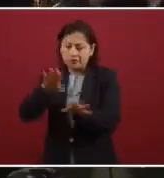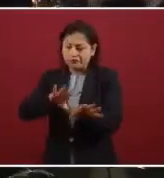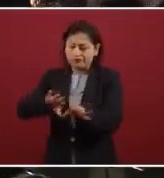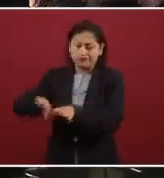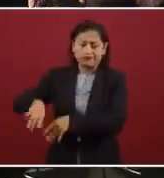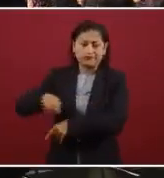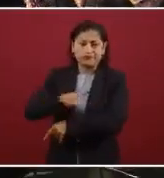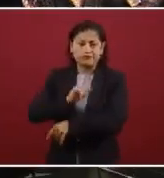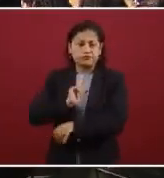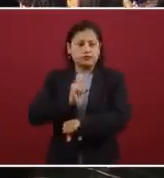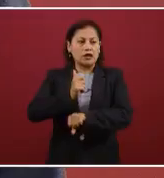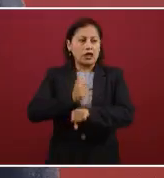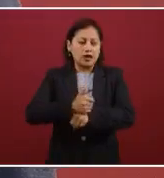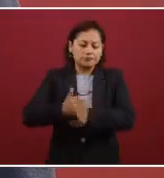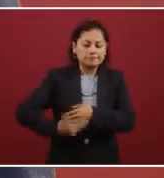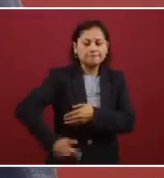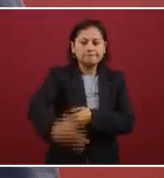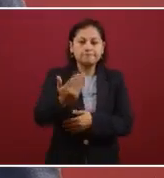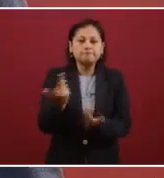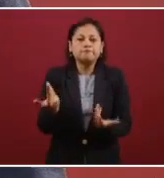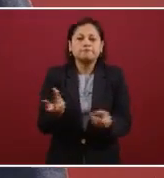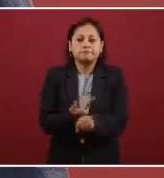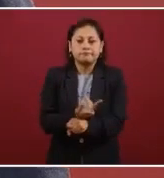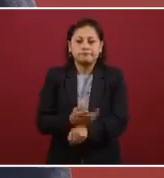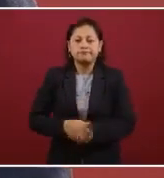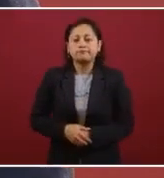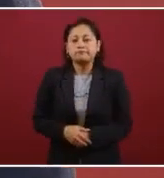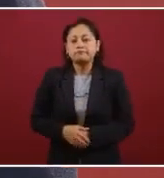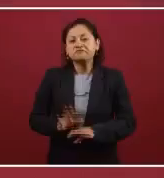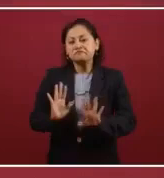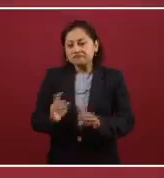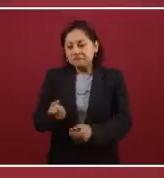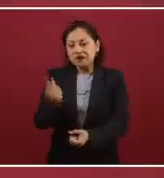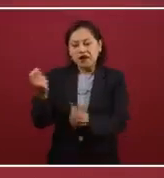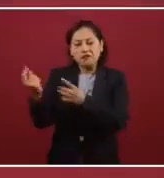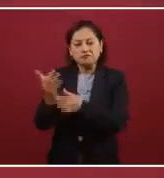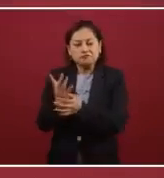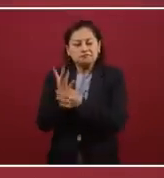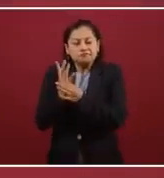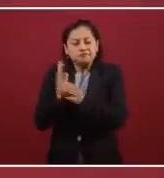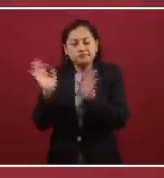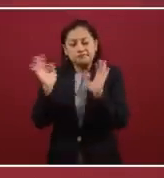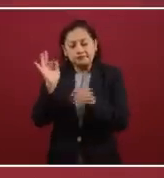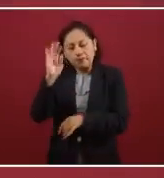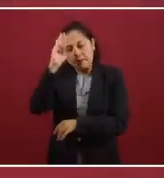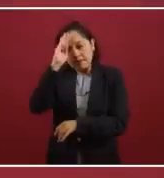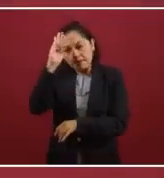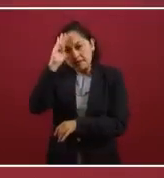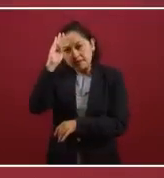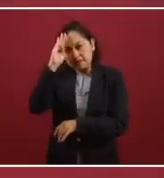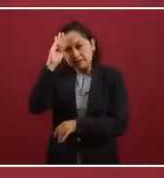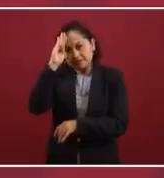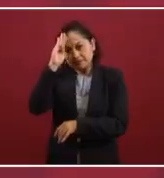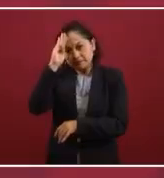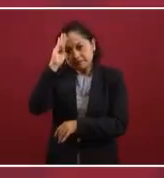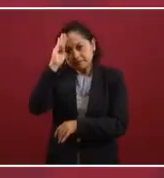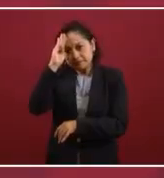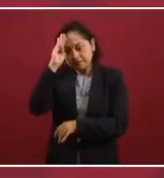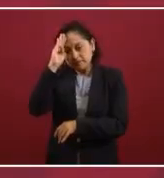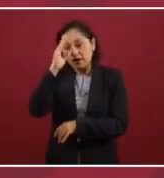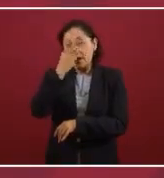Muchos pueden decir, es que si se mete a la cárcel a los